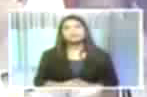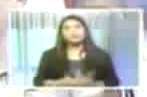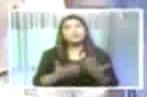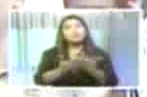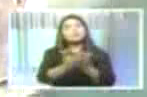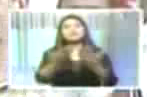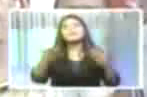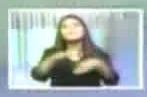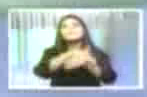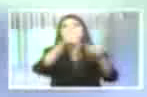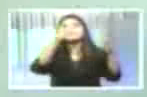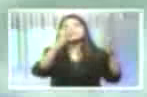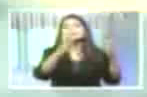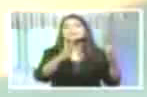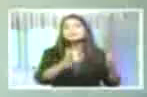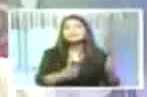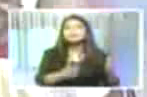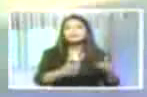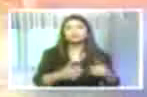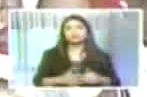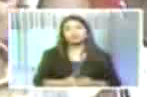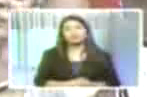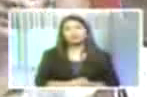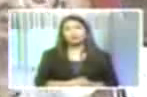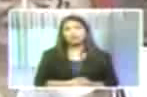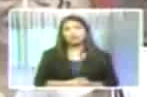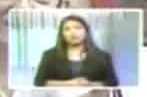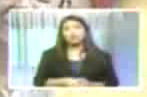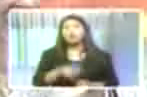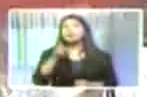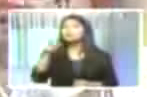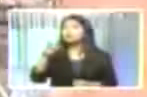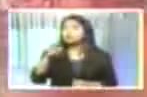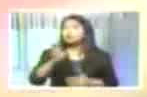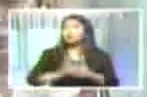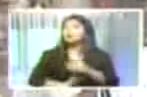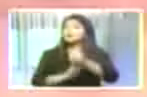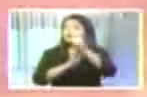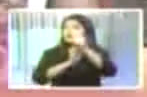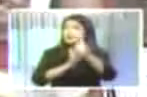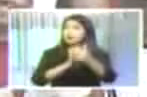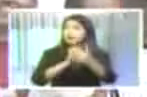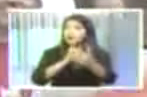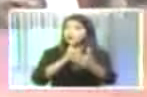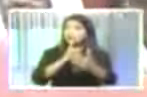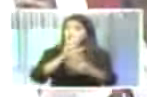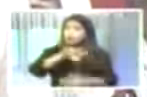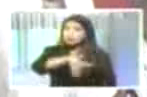compañero ministro Osvaldo Vera, usted es dirigente universitario,